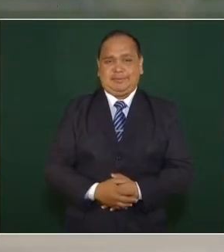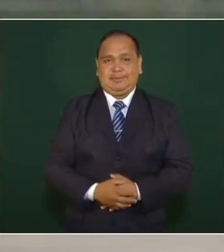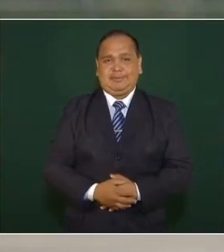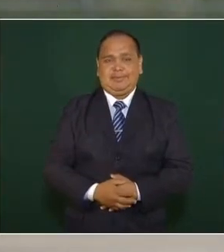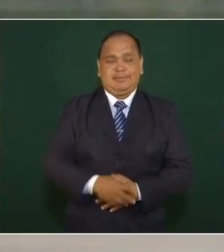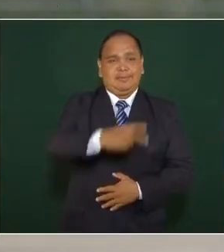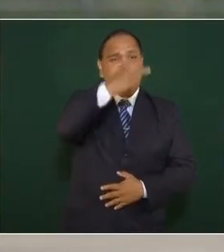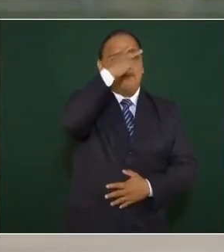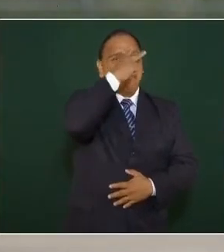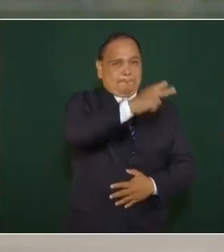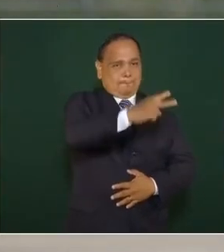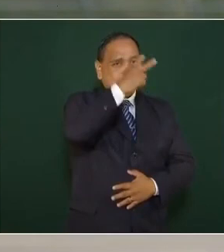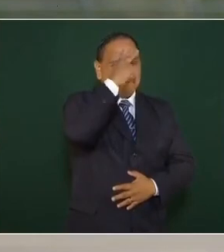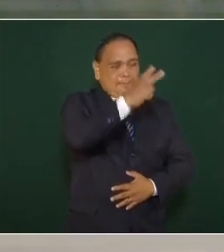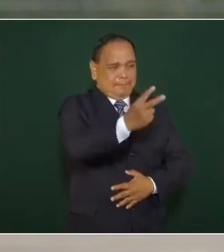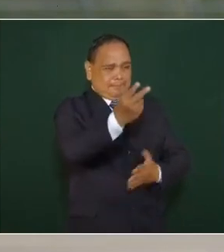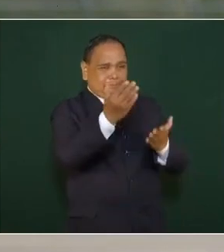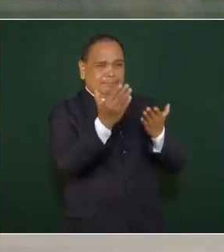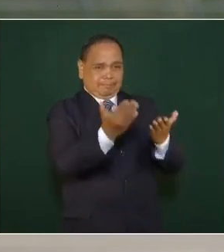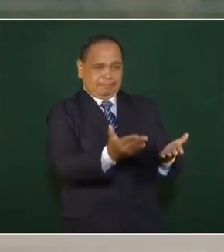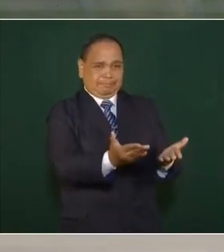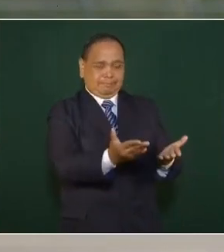En México,